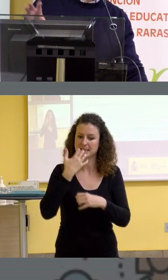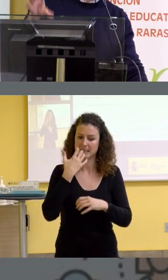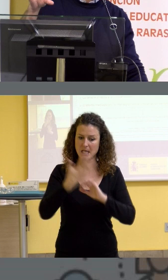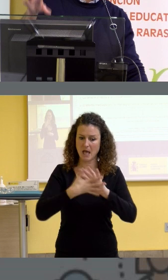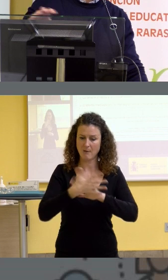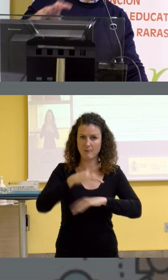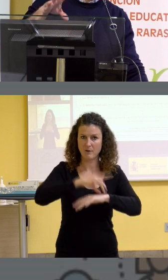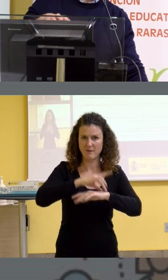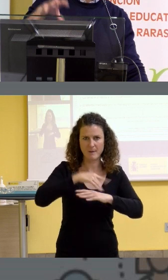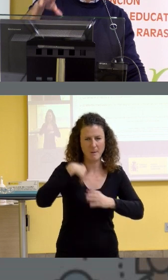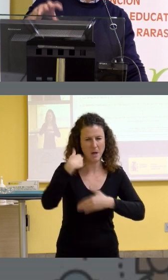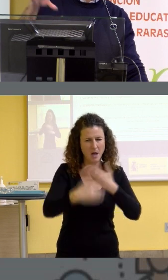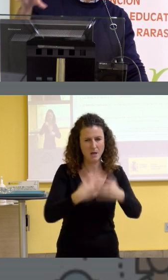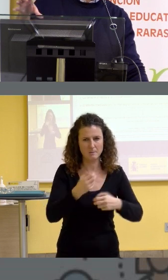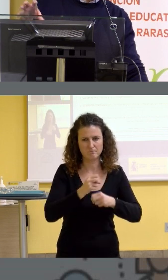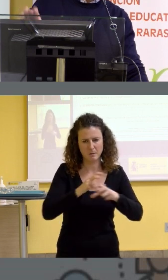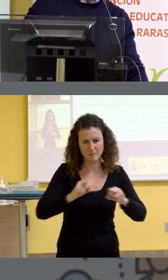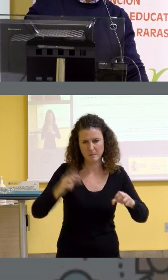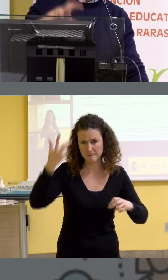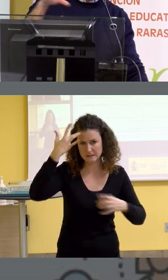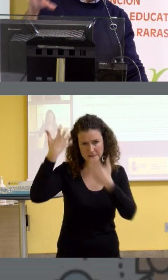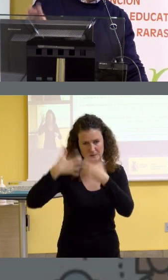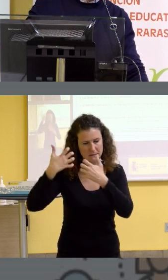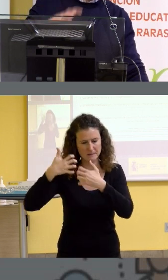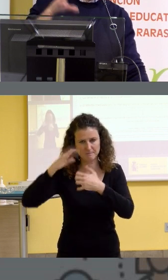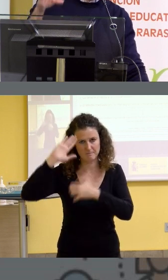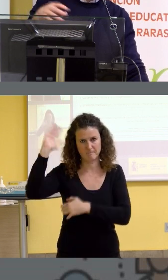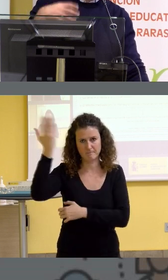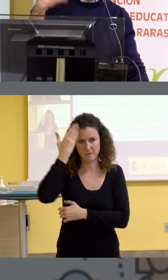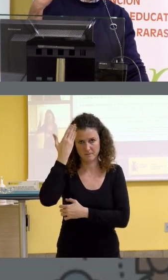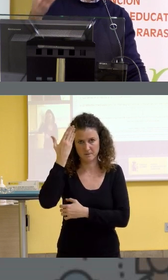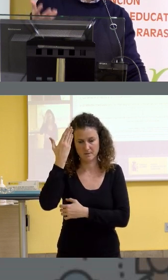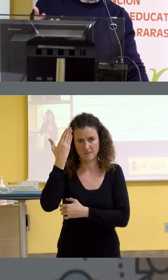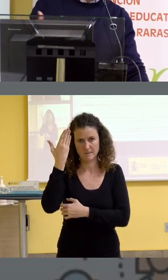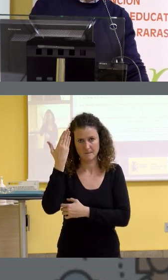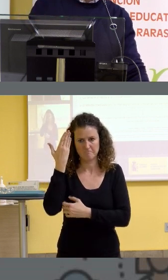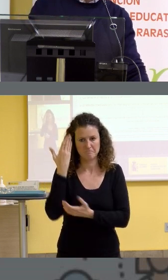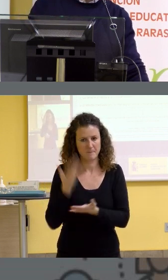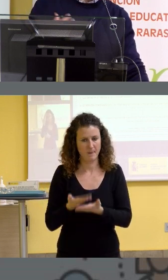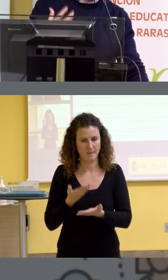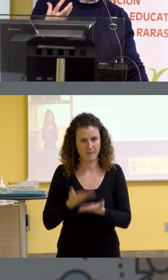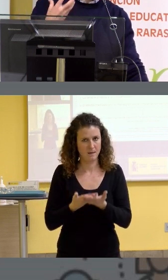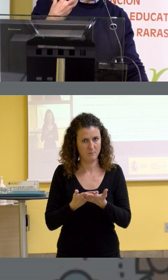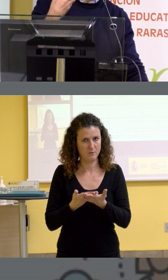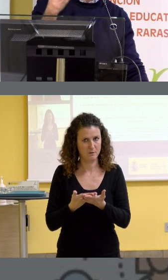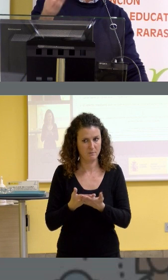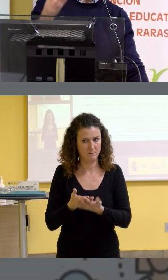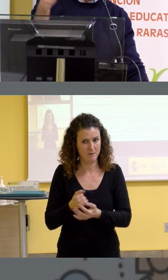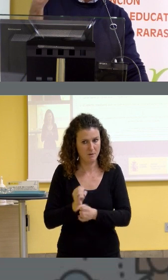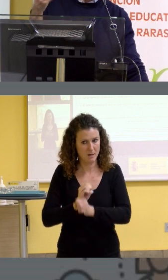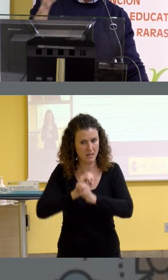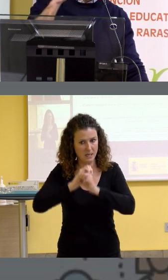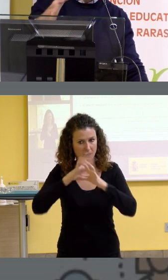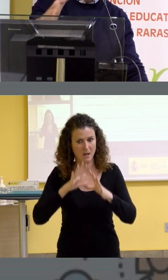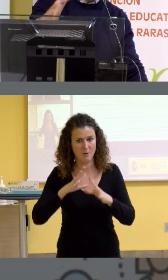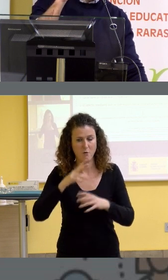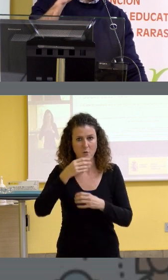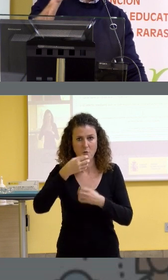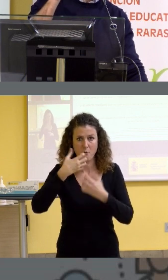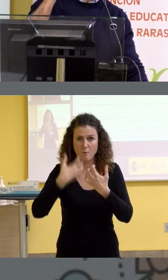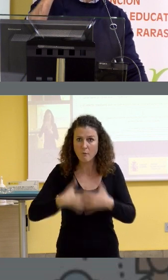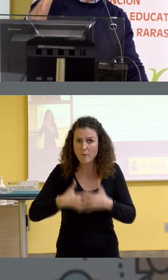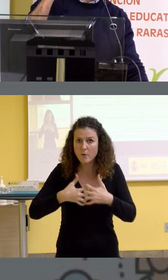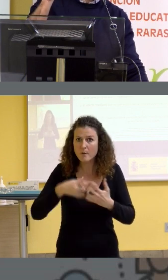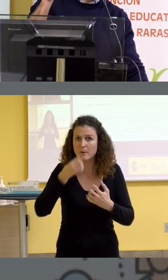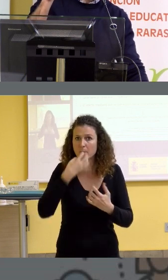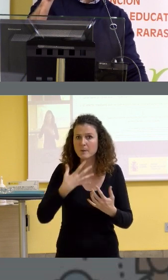cuando hablamos de un cerebro terriblemente estropeado, todo esto no ha demostrado ningún tipo de eficacia desde el punto de vista clínico, que no